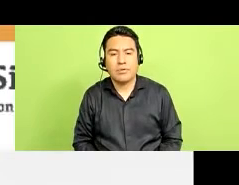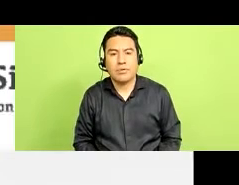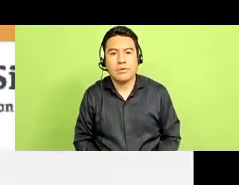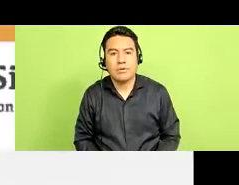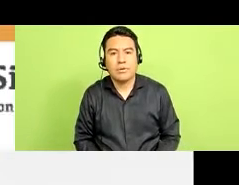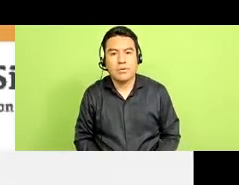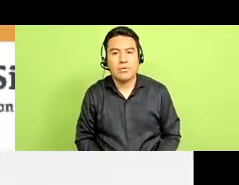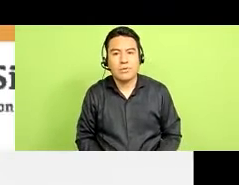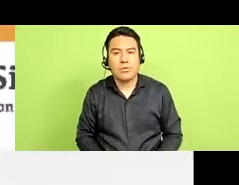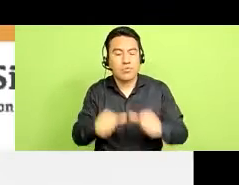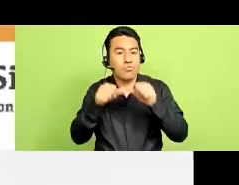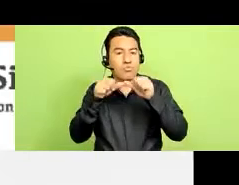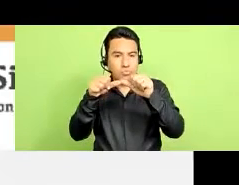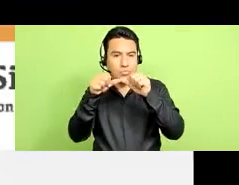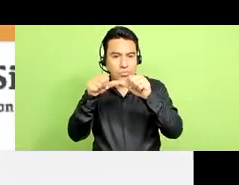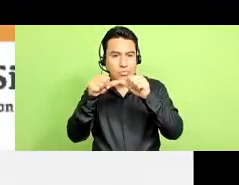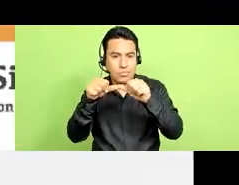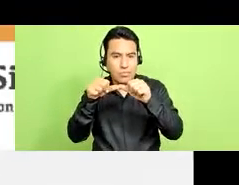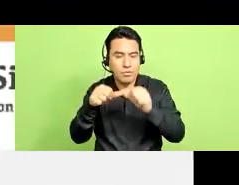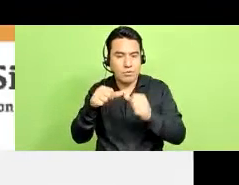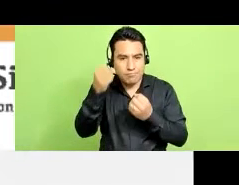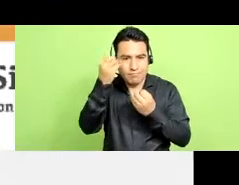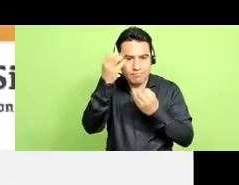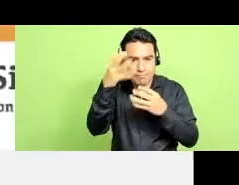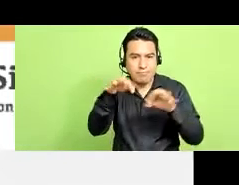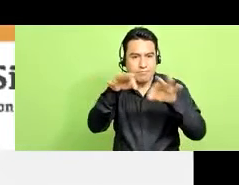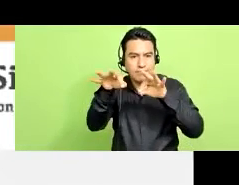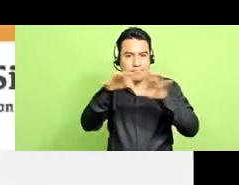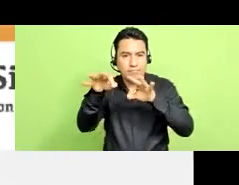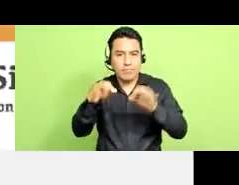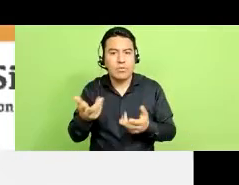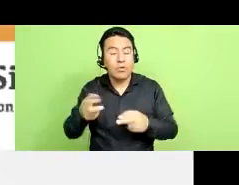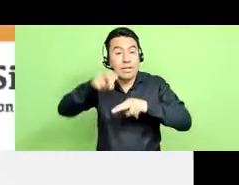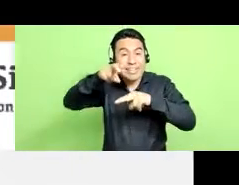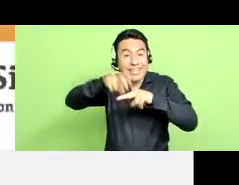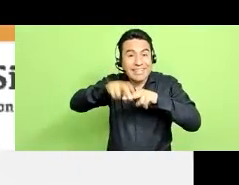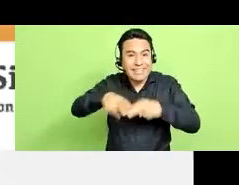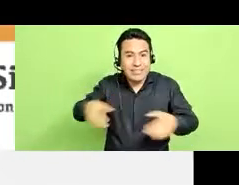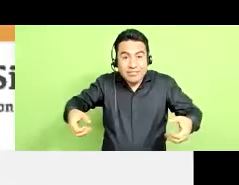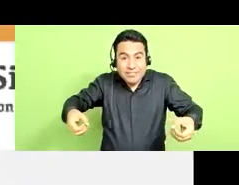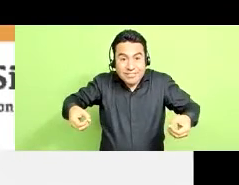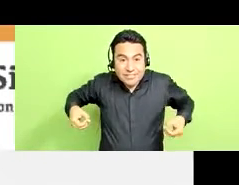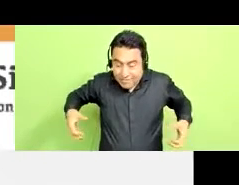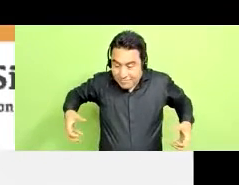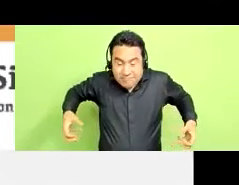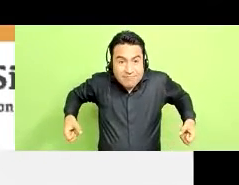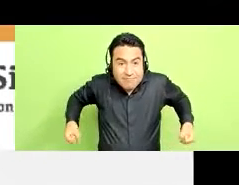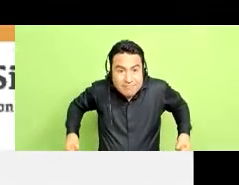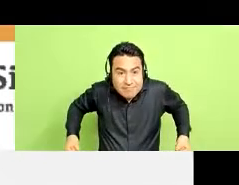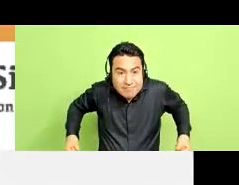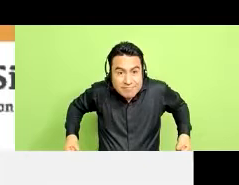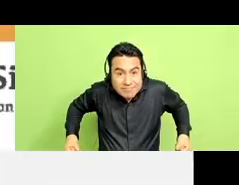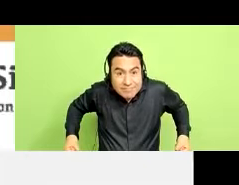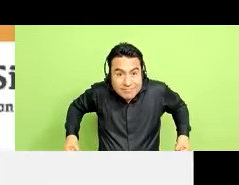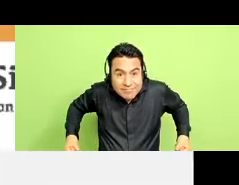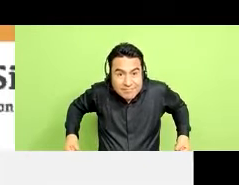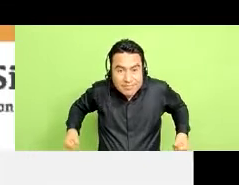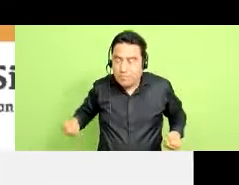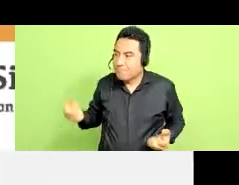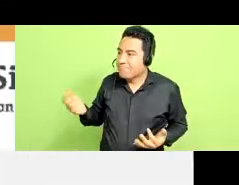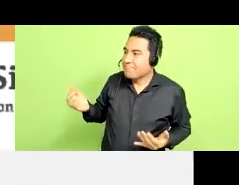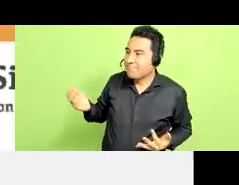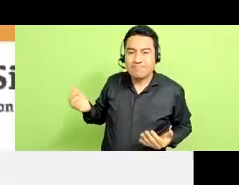continuando con la exposición en los asientos con apoyabrazos para espera como nos comentaba ganándome